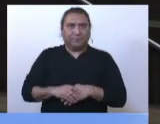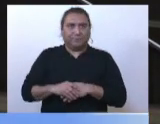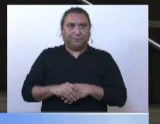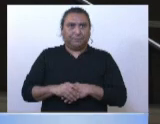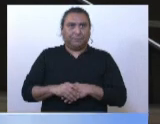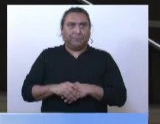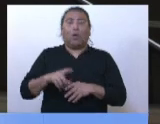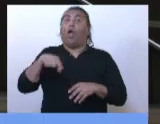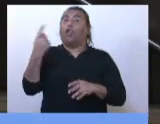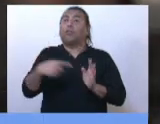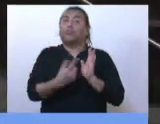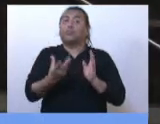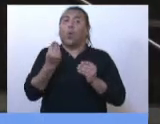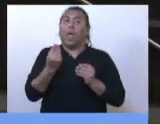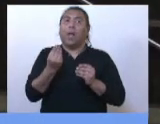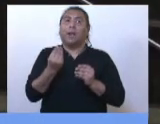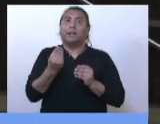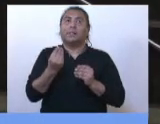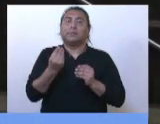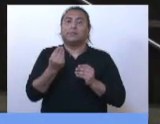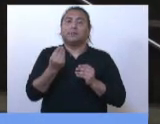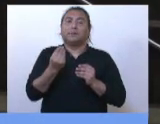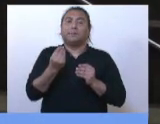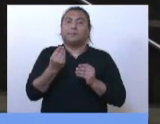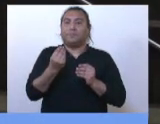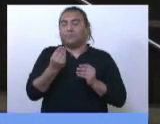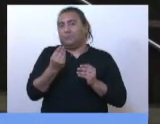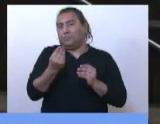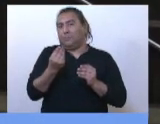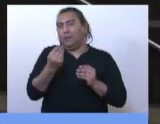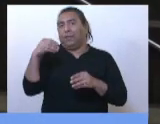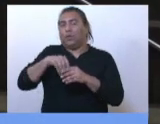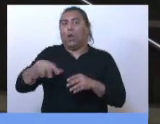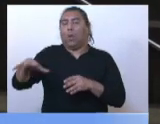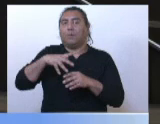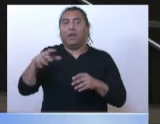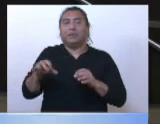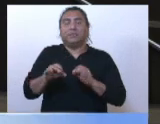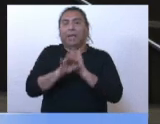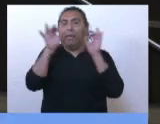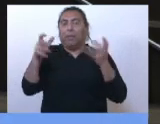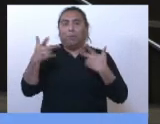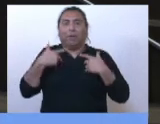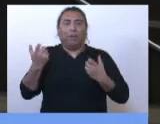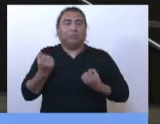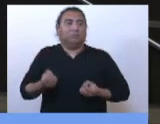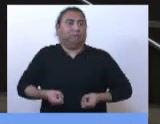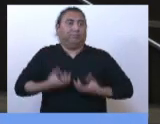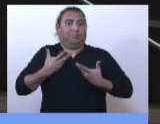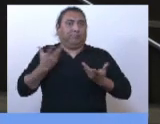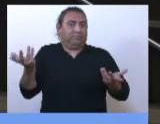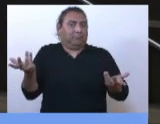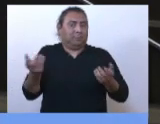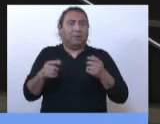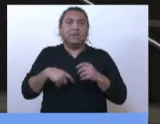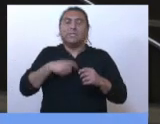el otro punto es nadie se realiza en una comunidad que no se realiza si no tenemos